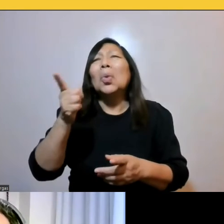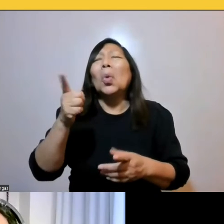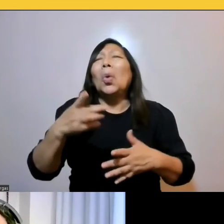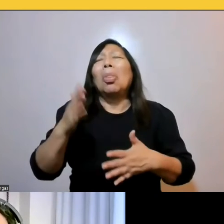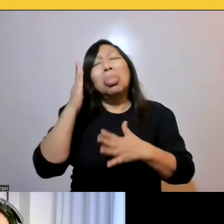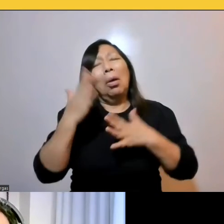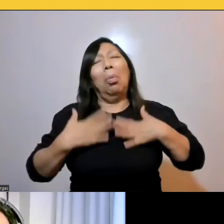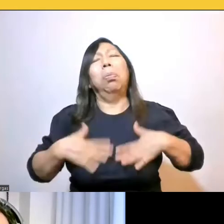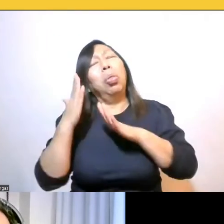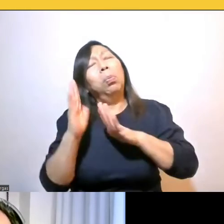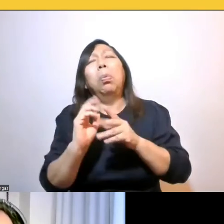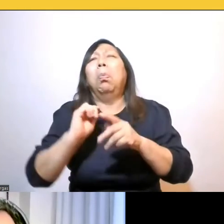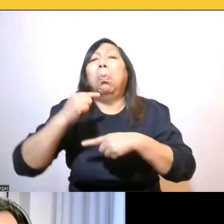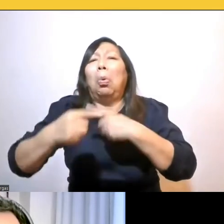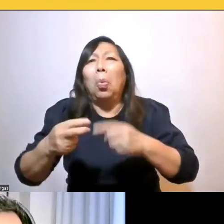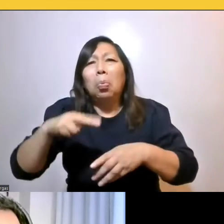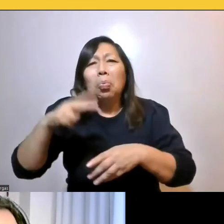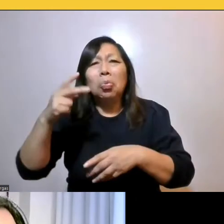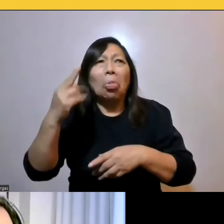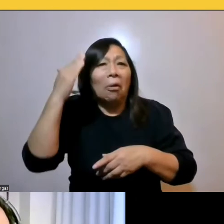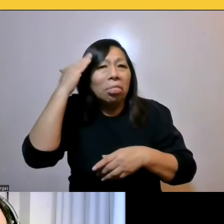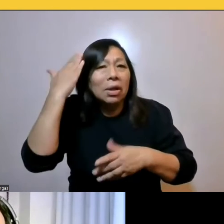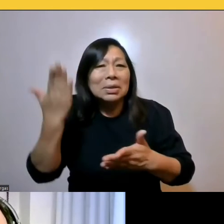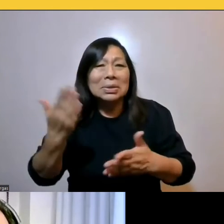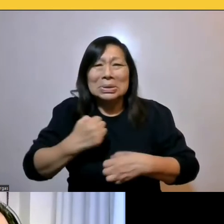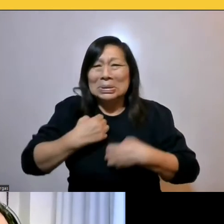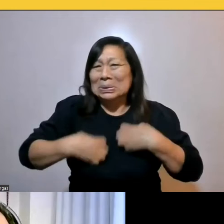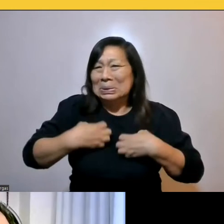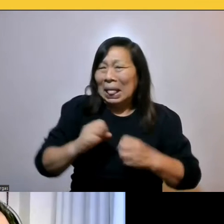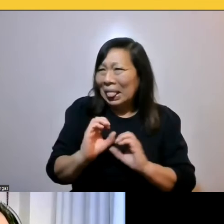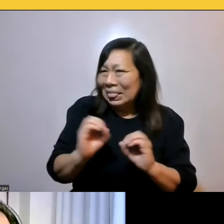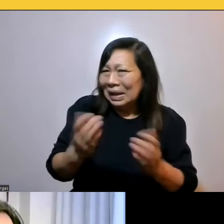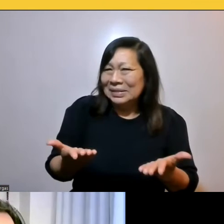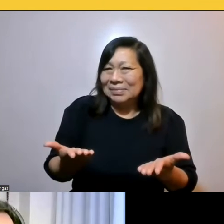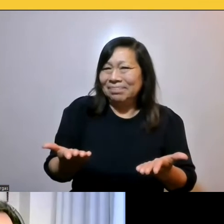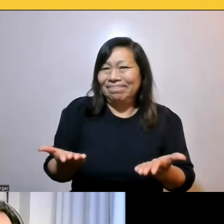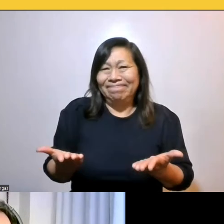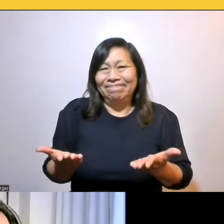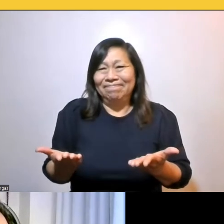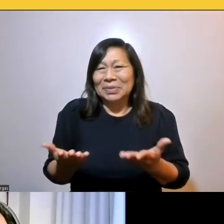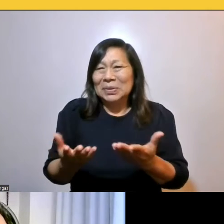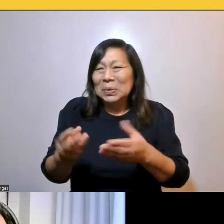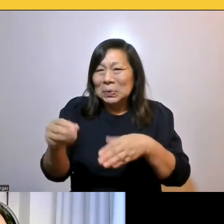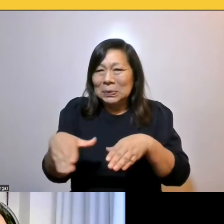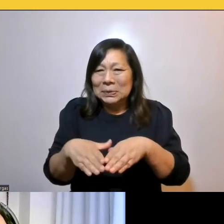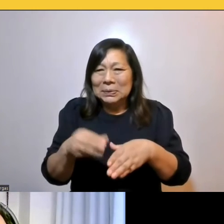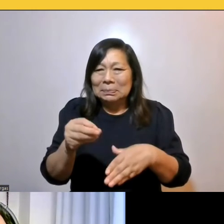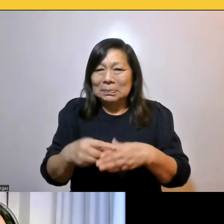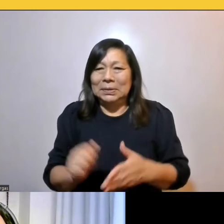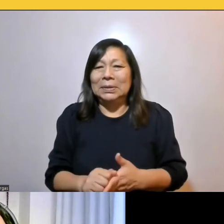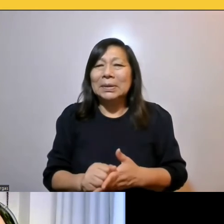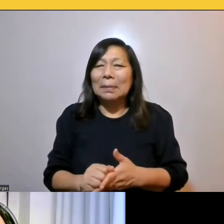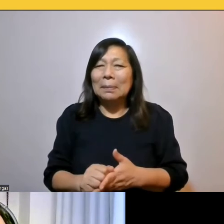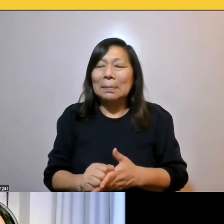ha habido casos, ¿no? Que de repente pasan 2, 3 días sin bañarnos o cambiarnos y eso hace que se acumulen las secreciones a nivel de la